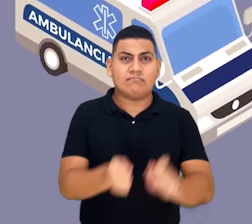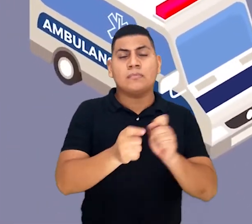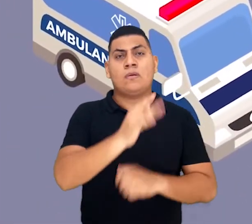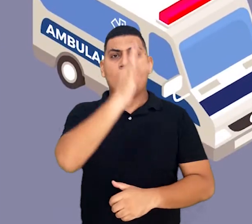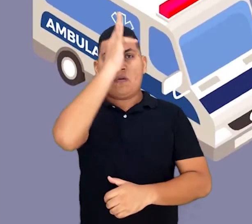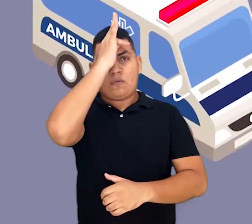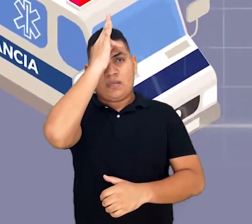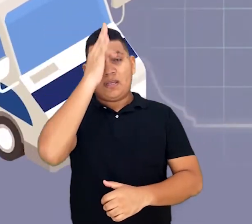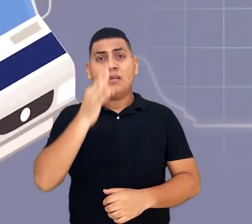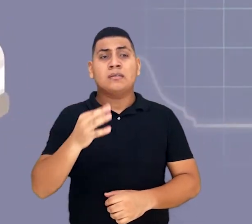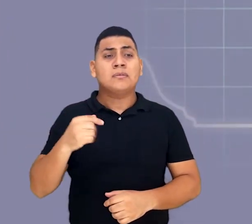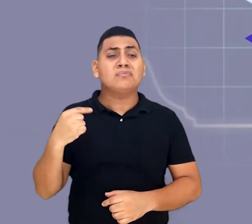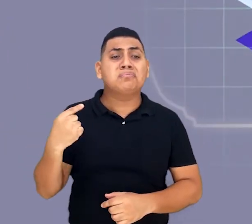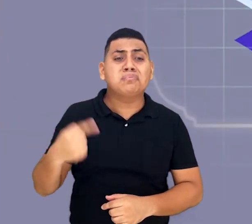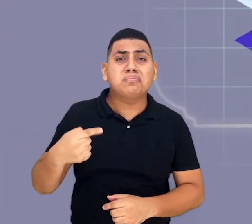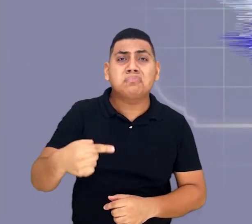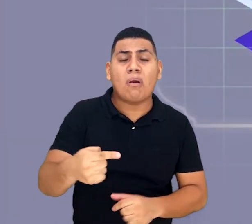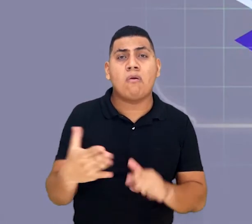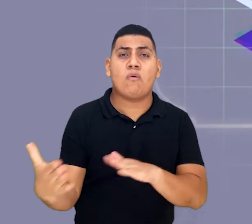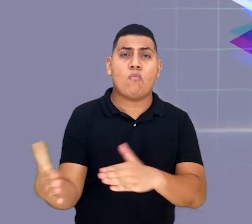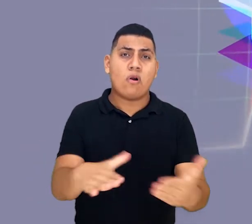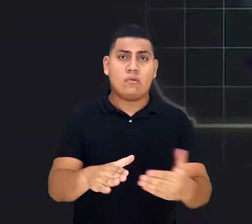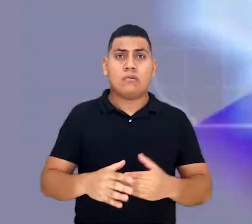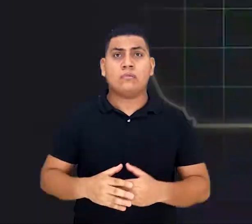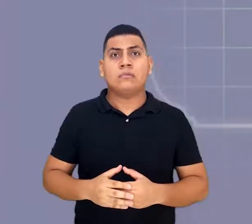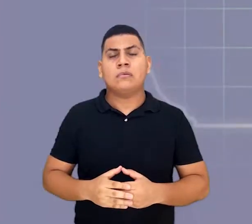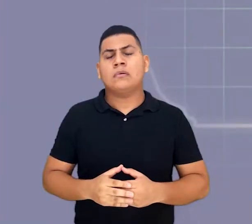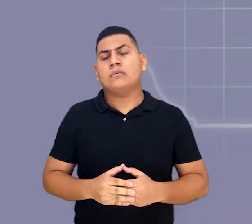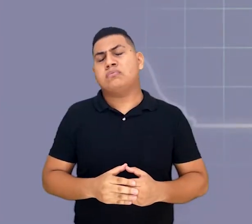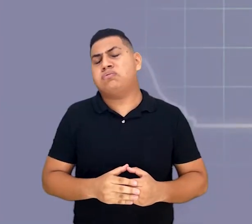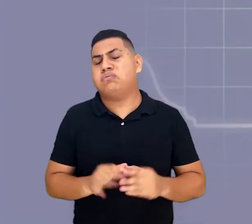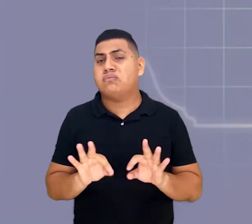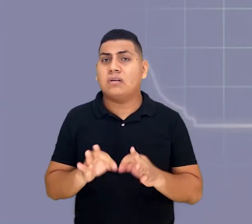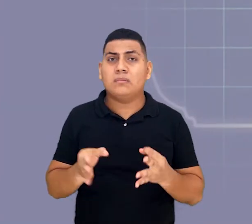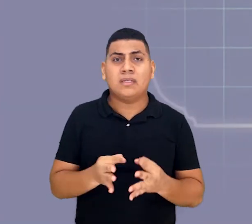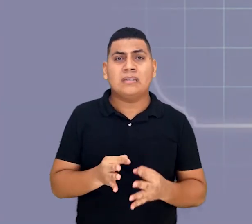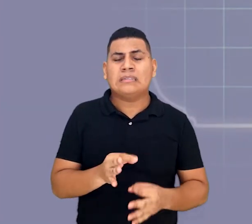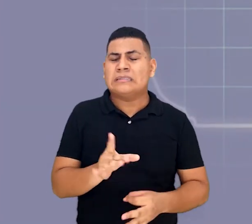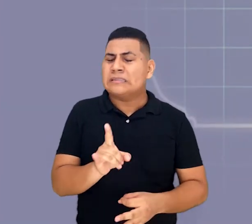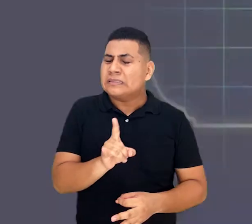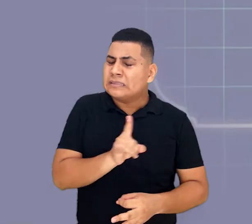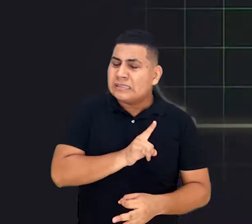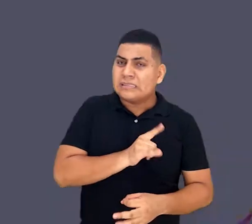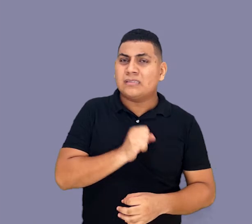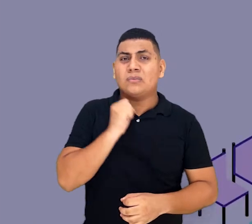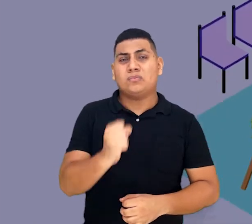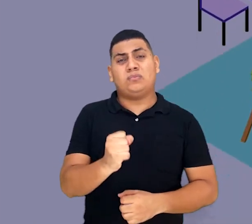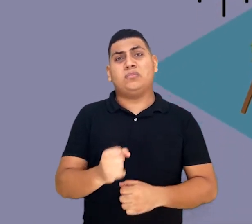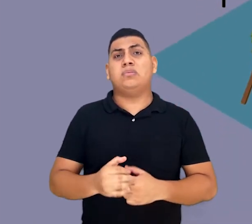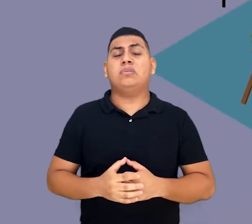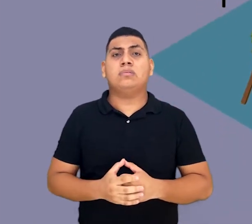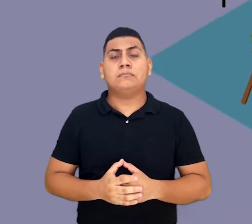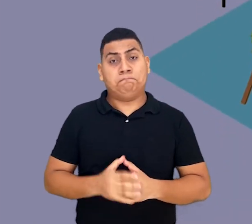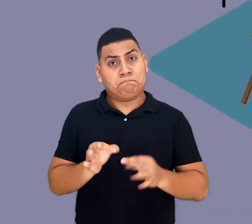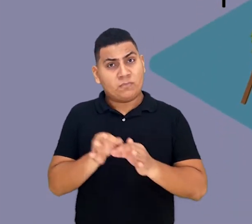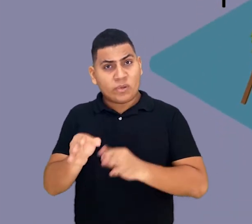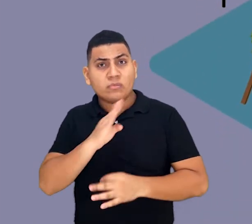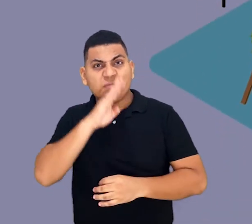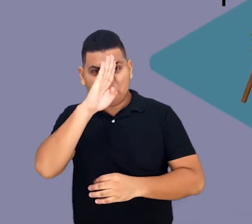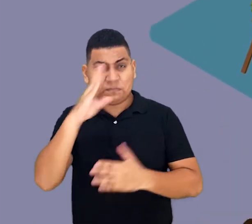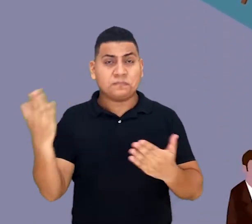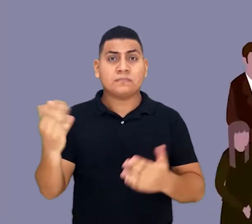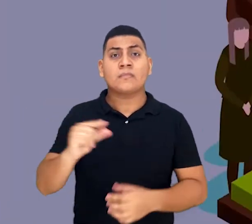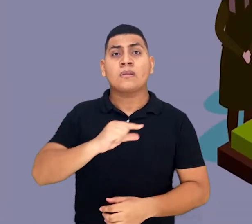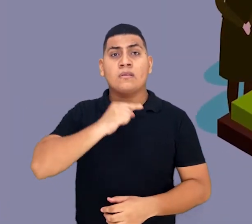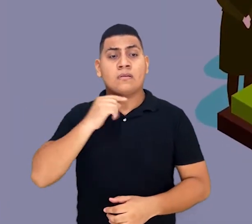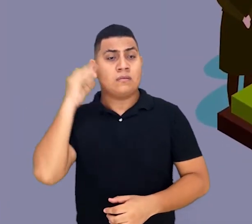la llevamos al hospital de la ciudad y falleció a los pocos días esto fue muy duro para todos en mi pueblo estábamos acostumbrados a hacer un